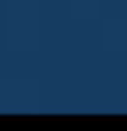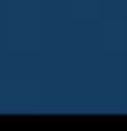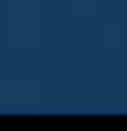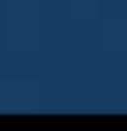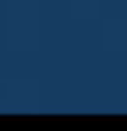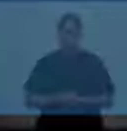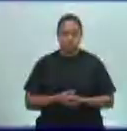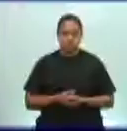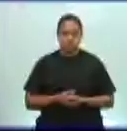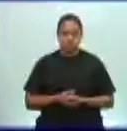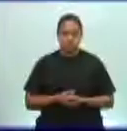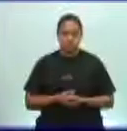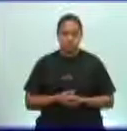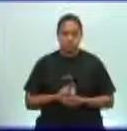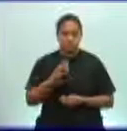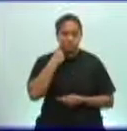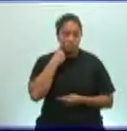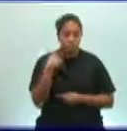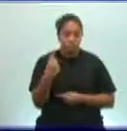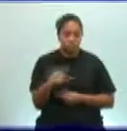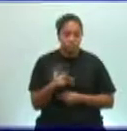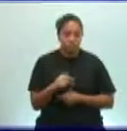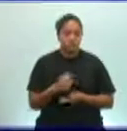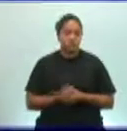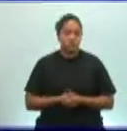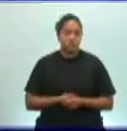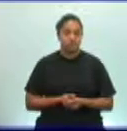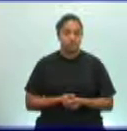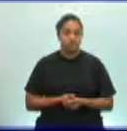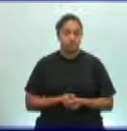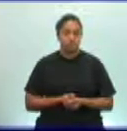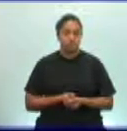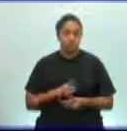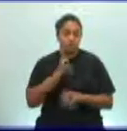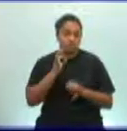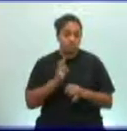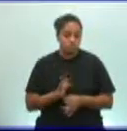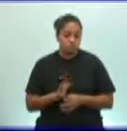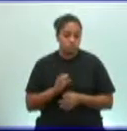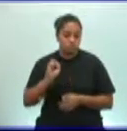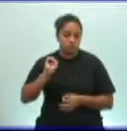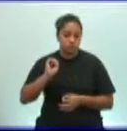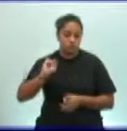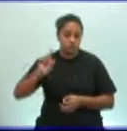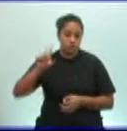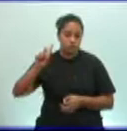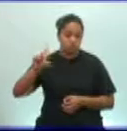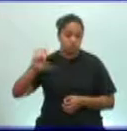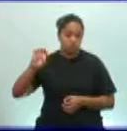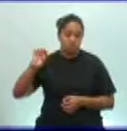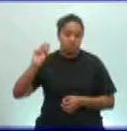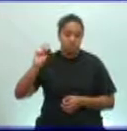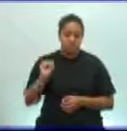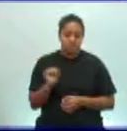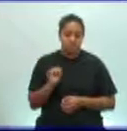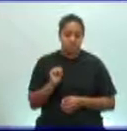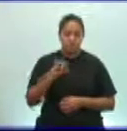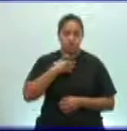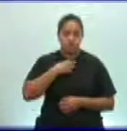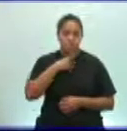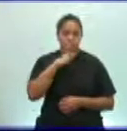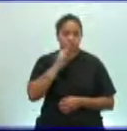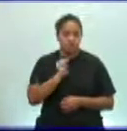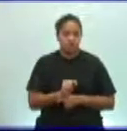Vamos entonces a controlar la actividad. Por supuesto, Silen es la que tiene la razón, porque la fábula es